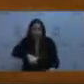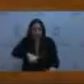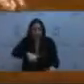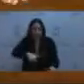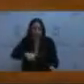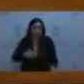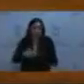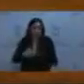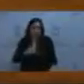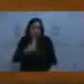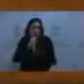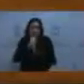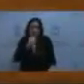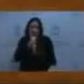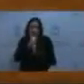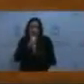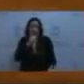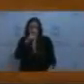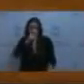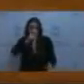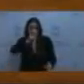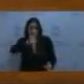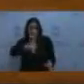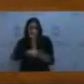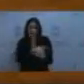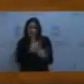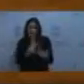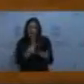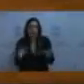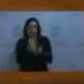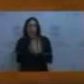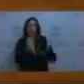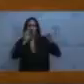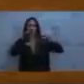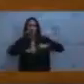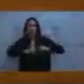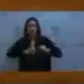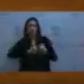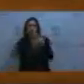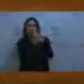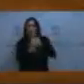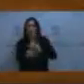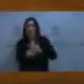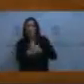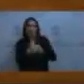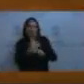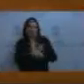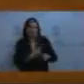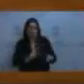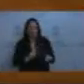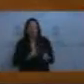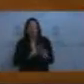el 2006 aprobado por unanimidad que se cambiase. La modificación electoral de las parroquias.